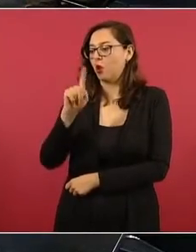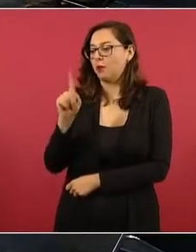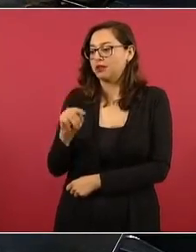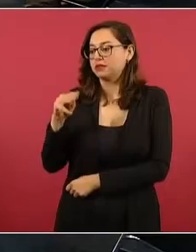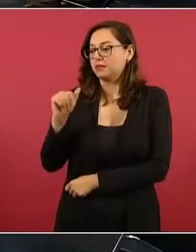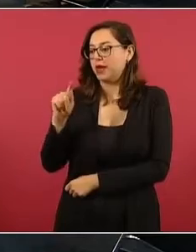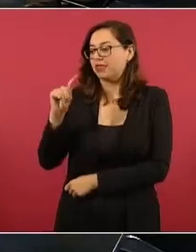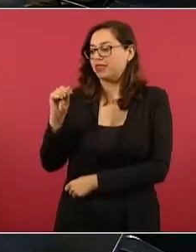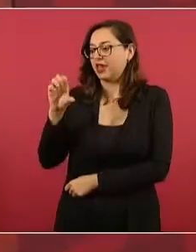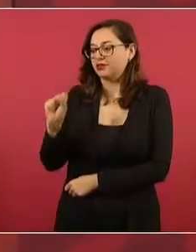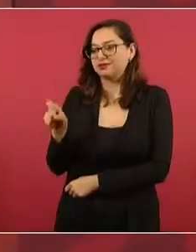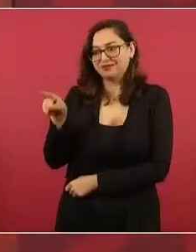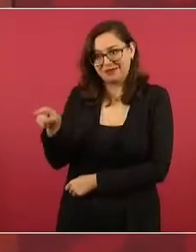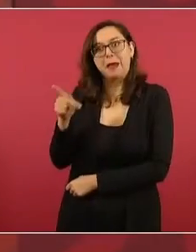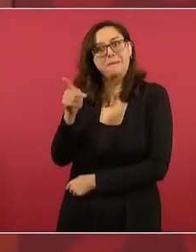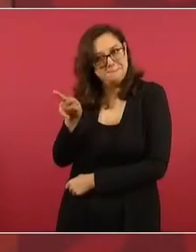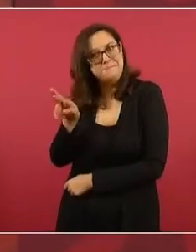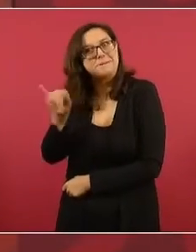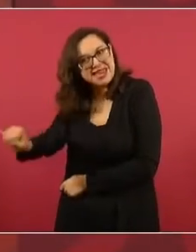Y la reforma constitucional